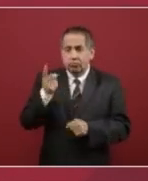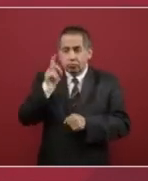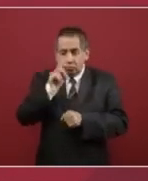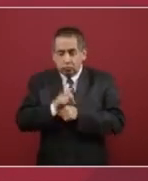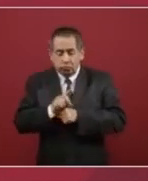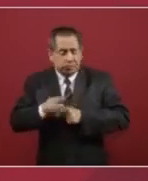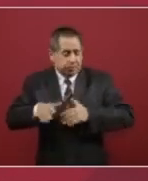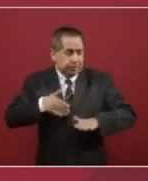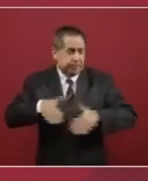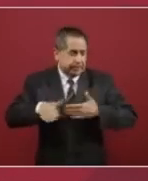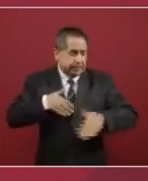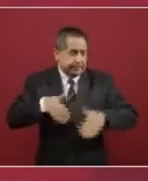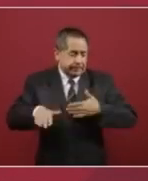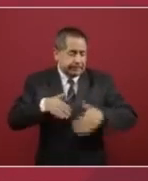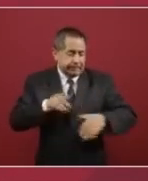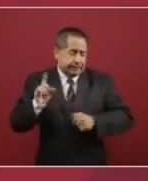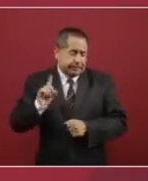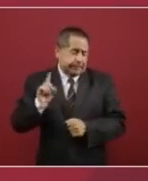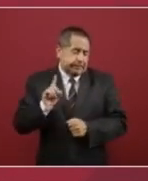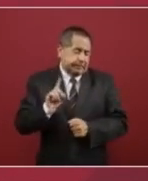camino,